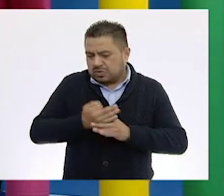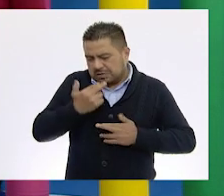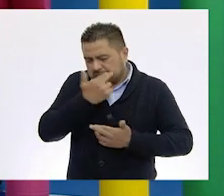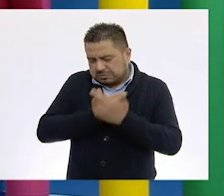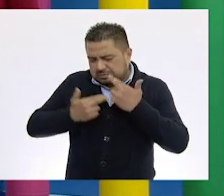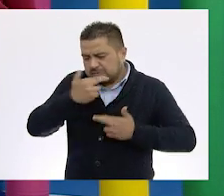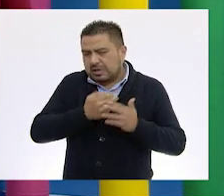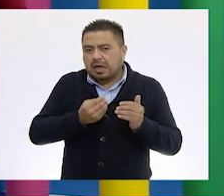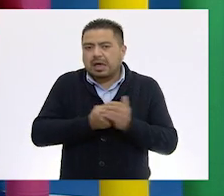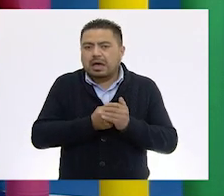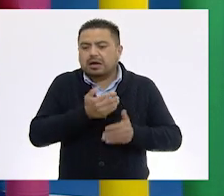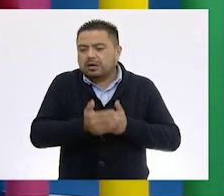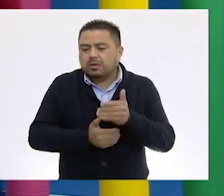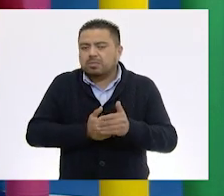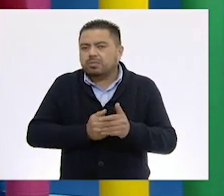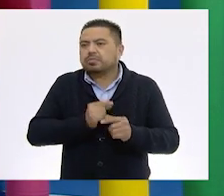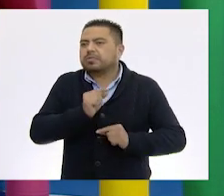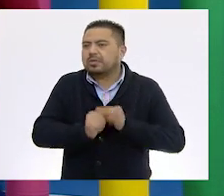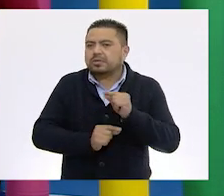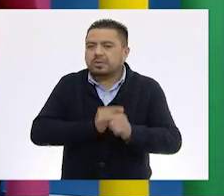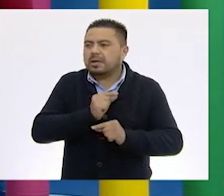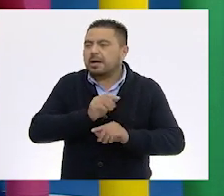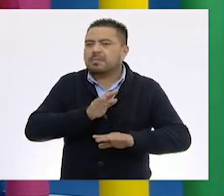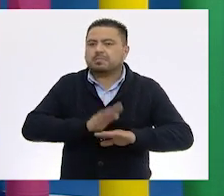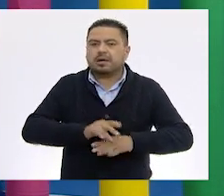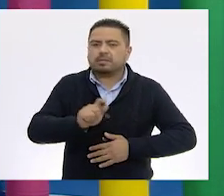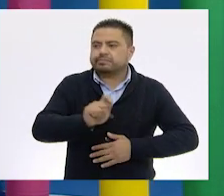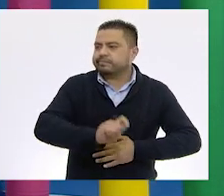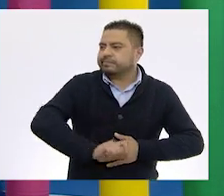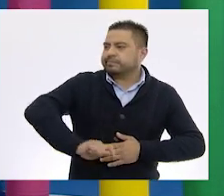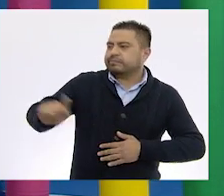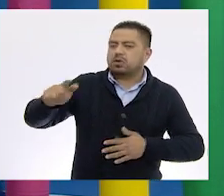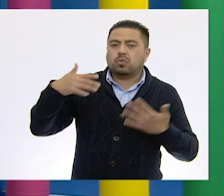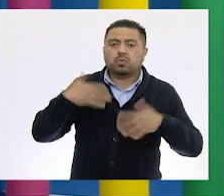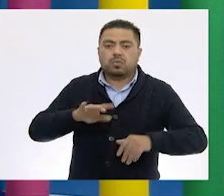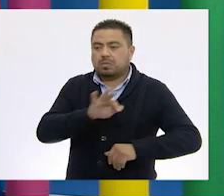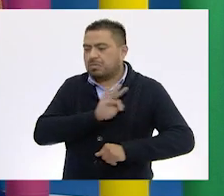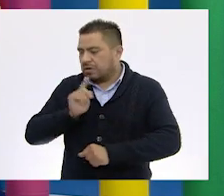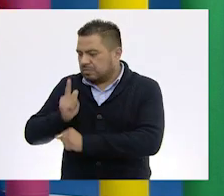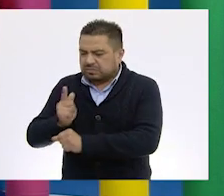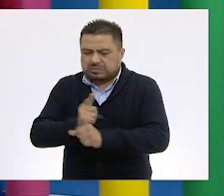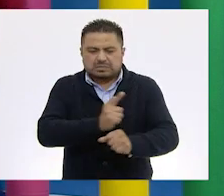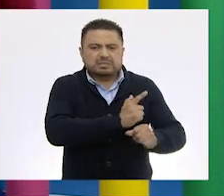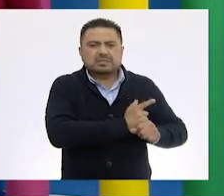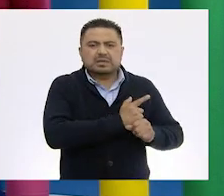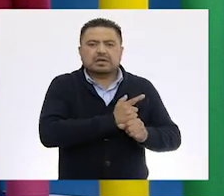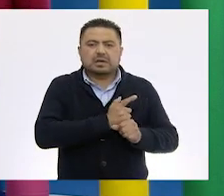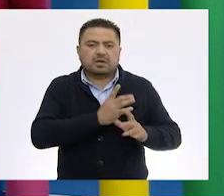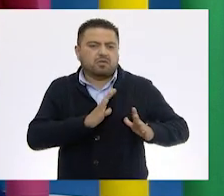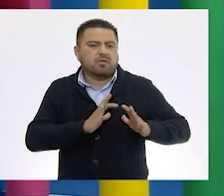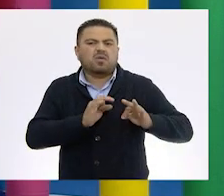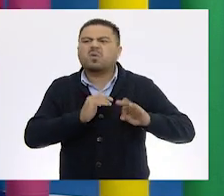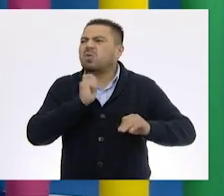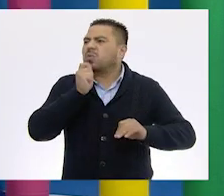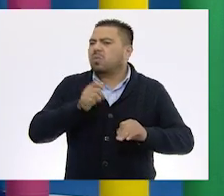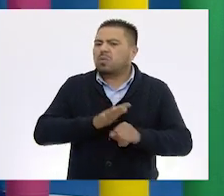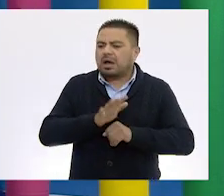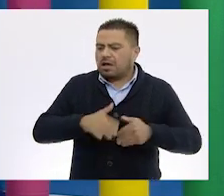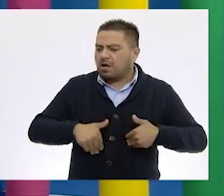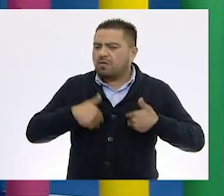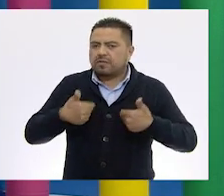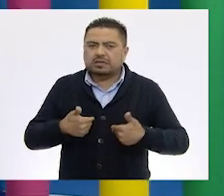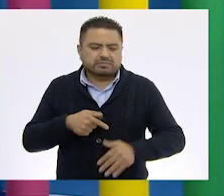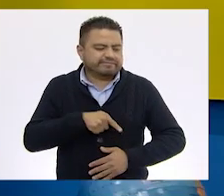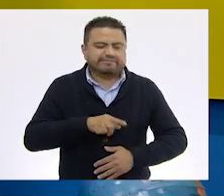nuestras clases y poco a poco serán expertos en identificar qué son fuentes confiables y cuáles no lo